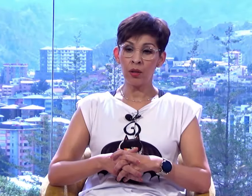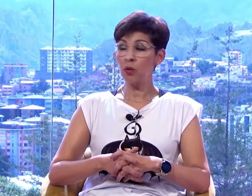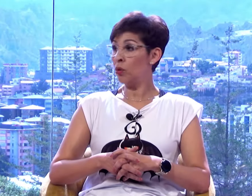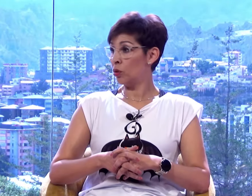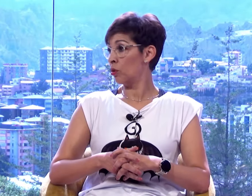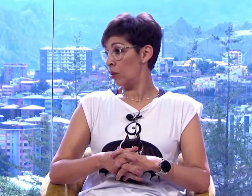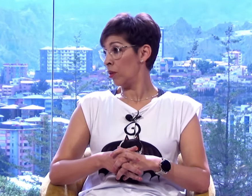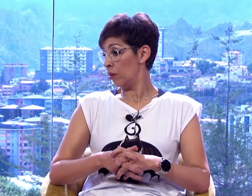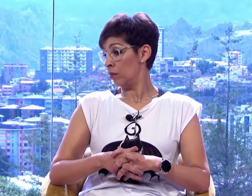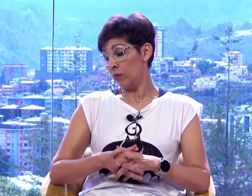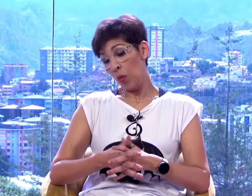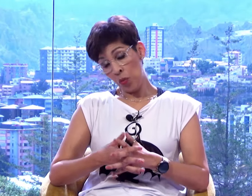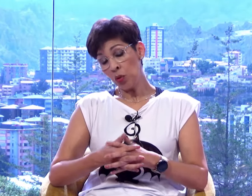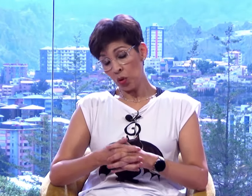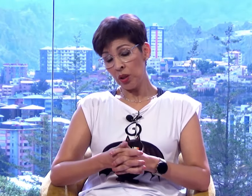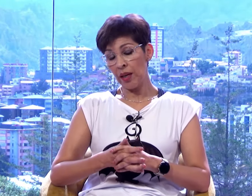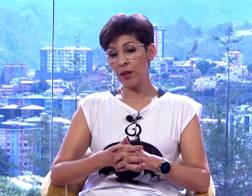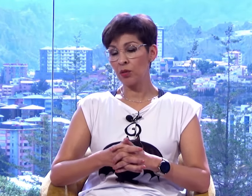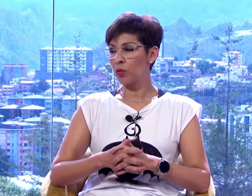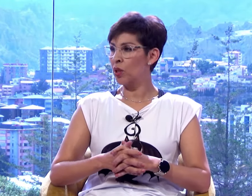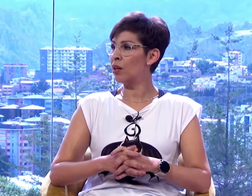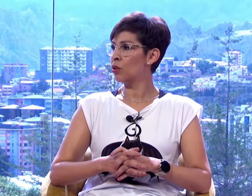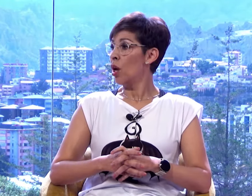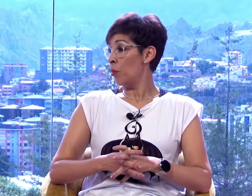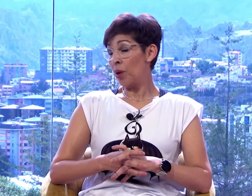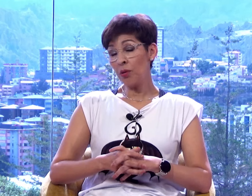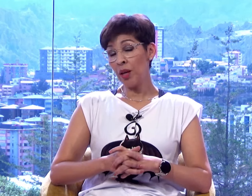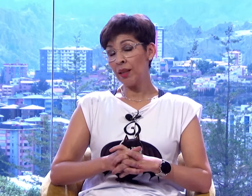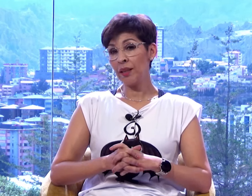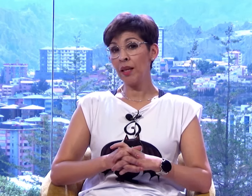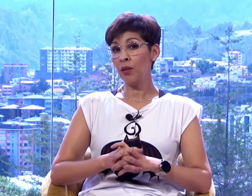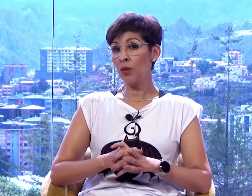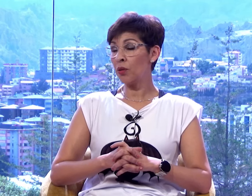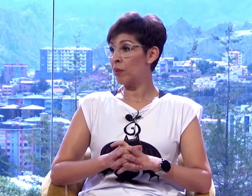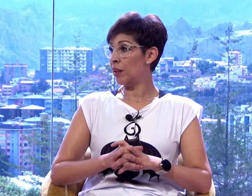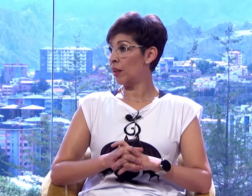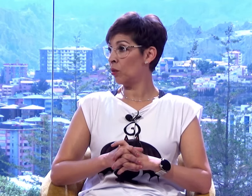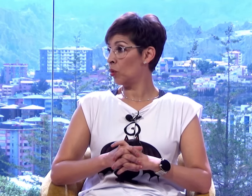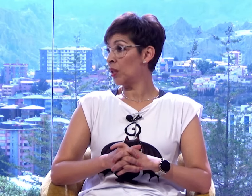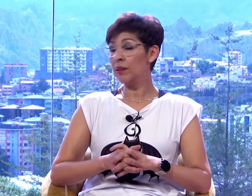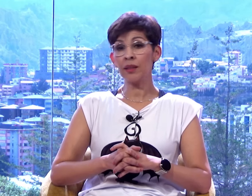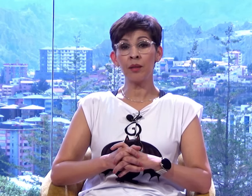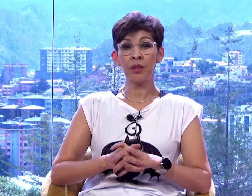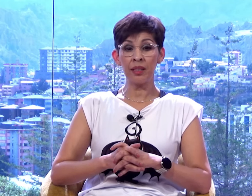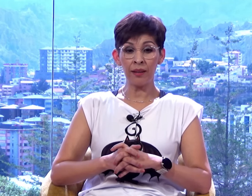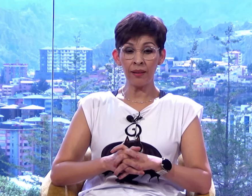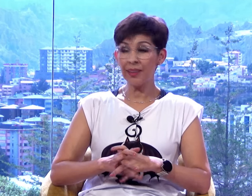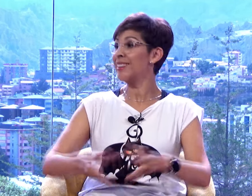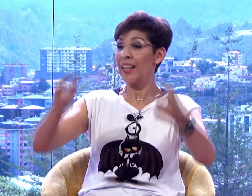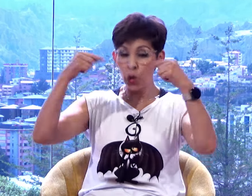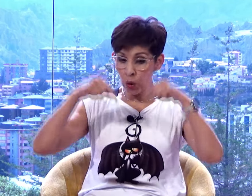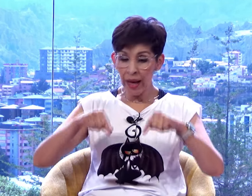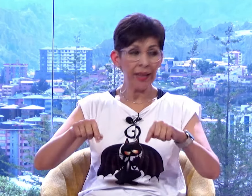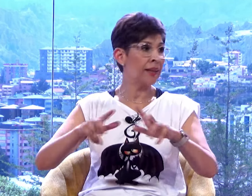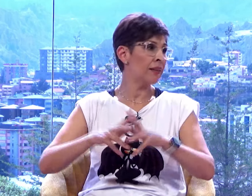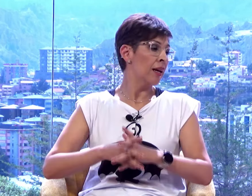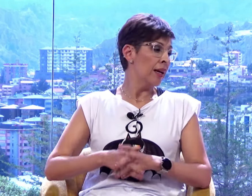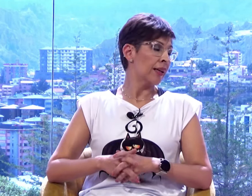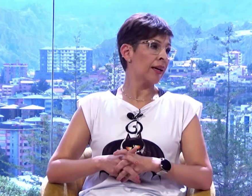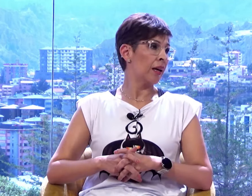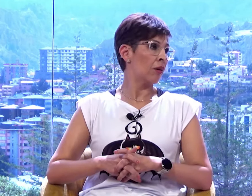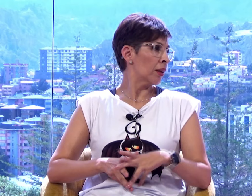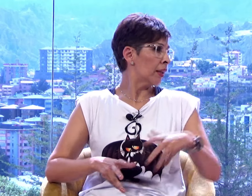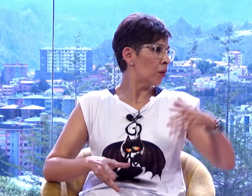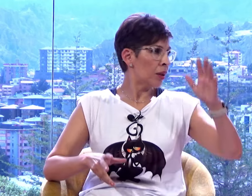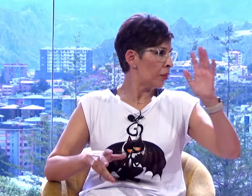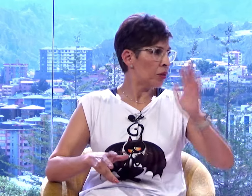Hoy algunos o muchos irán a los museos, pero hay una cantidad enorme de turistas, de visitantes, de locales,